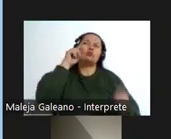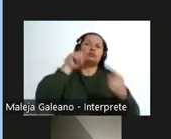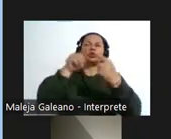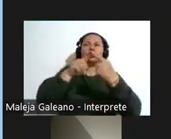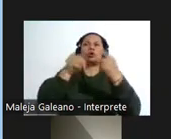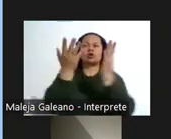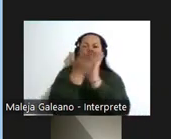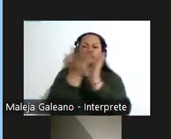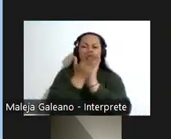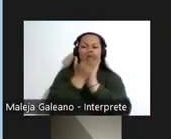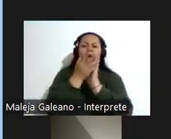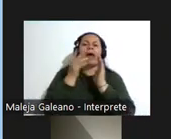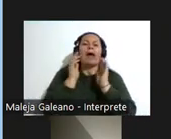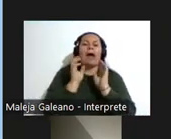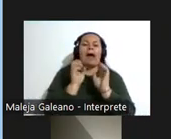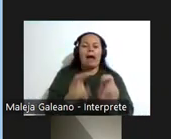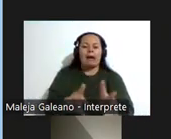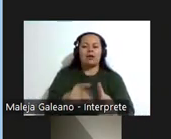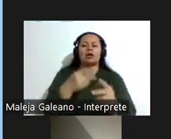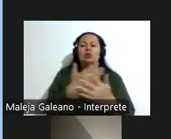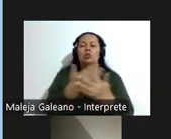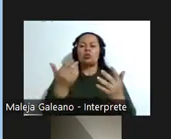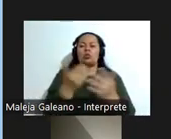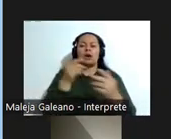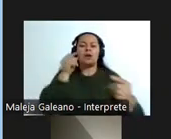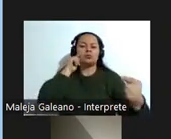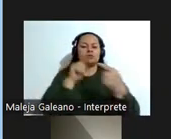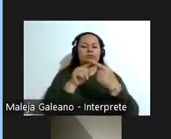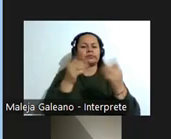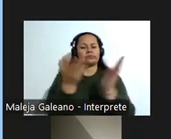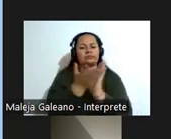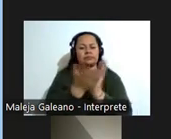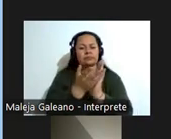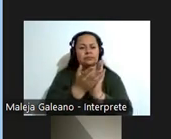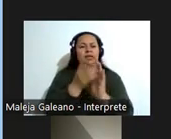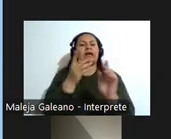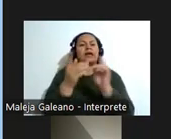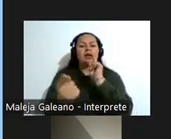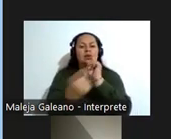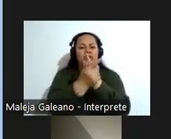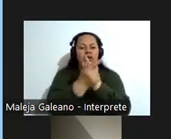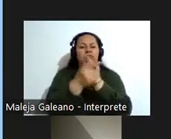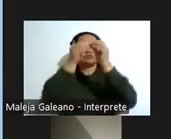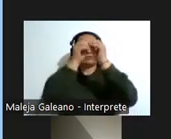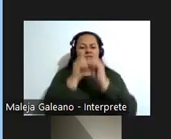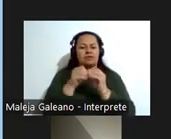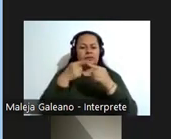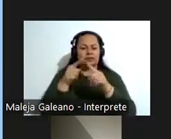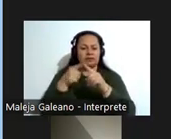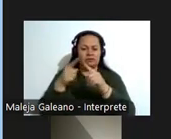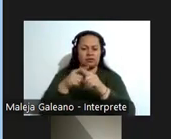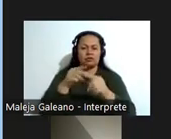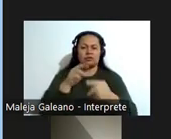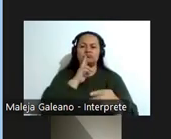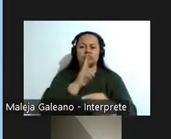entonces de esta disciplina que estudias, ¿cuál es tu objeto de estudio? Y encontramos múltiples formas de denominarlo, ¿no? Durante